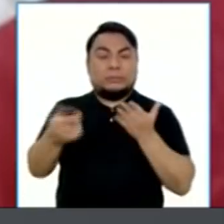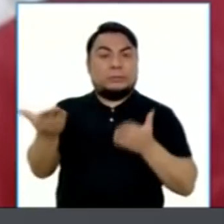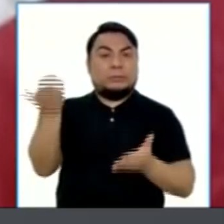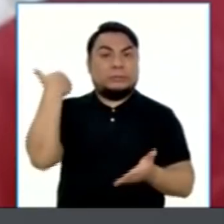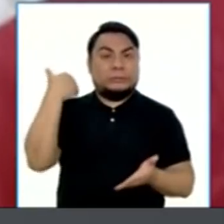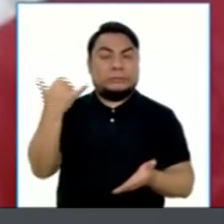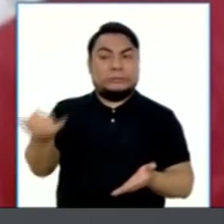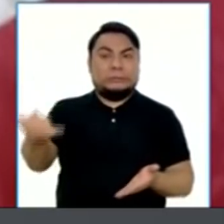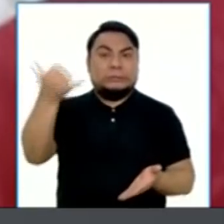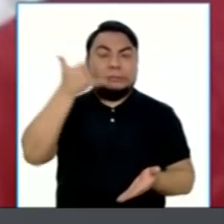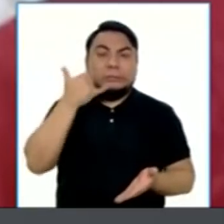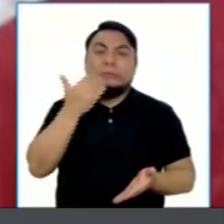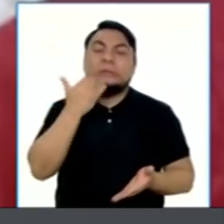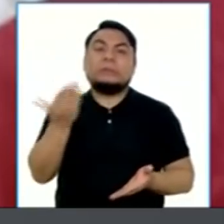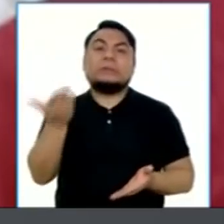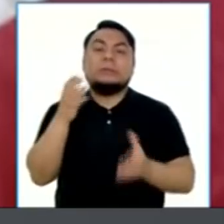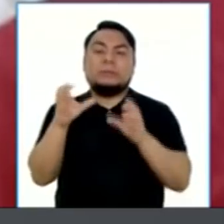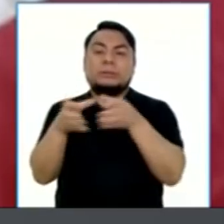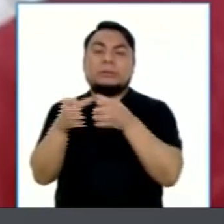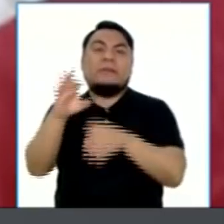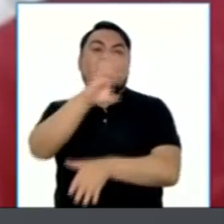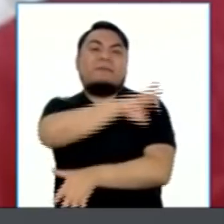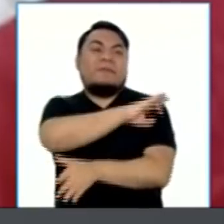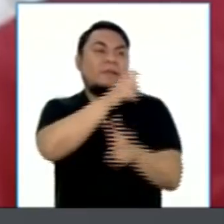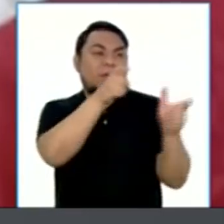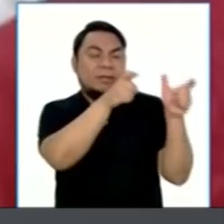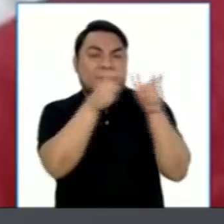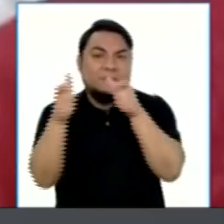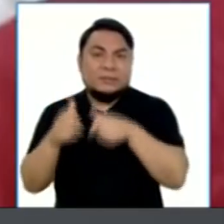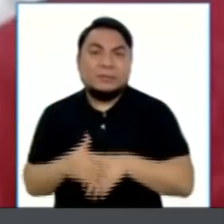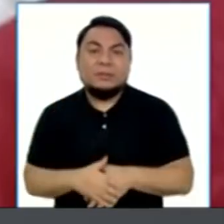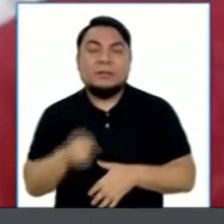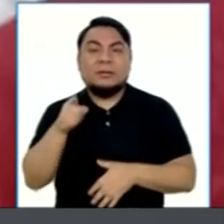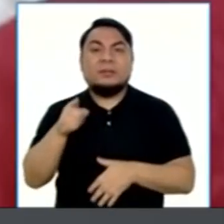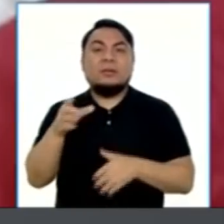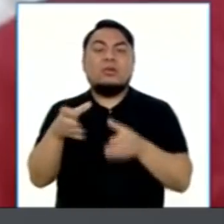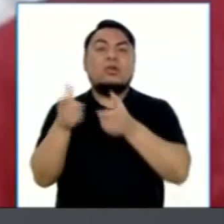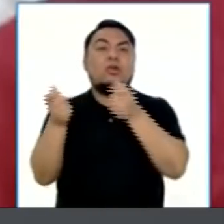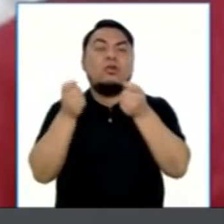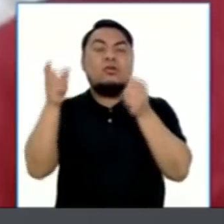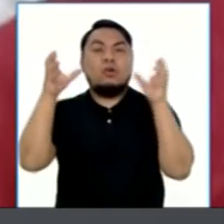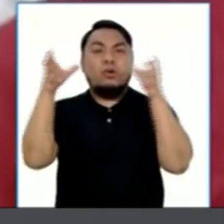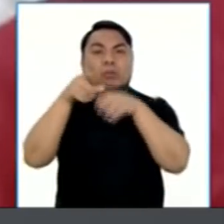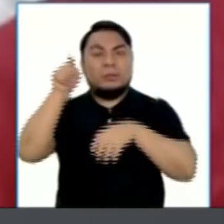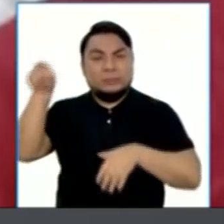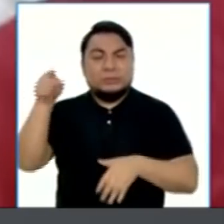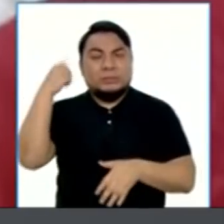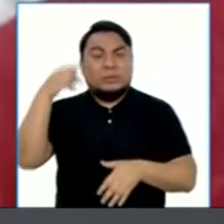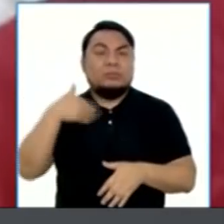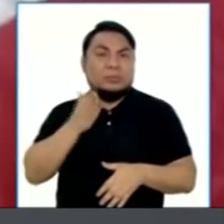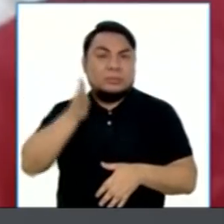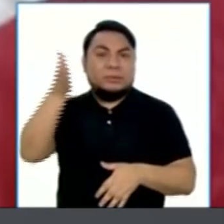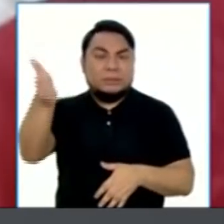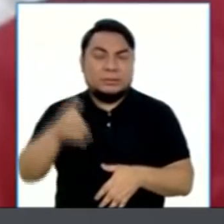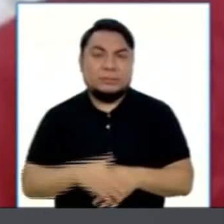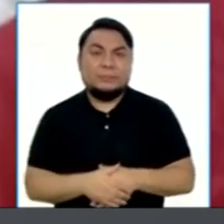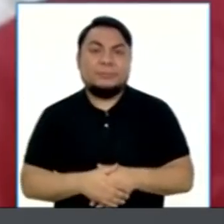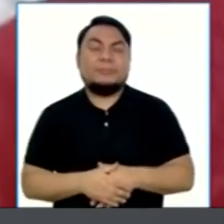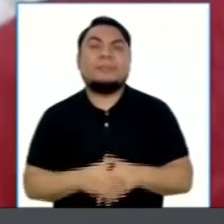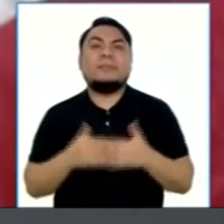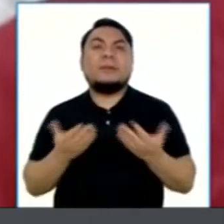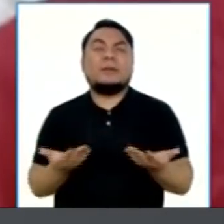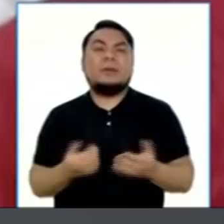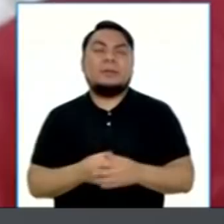pasada de la Comisión de Fiscalización y Contraloría del Congreso de la República para asistir